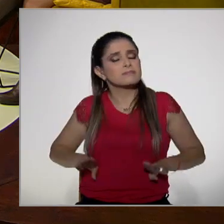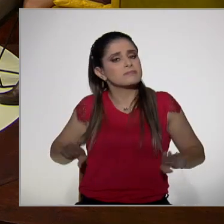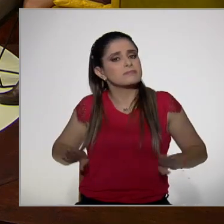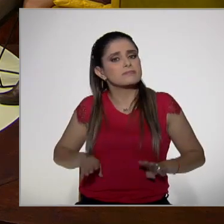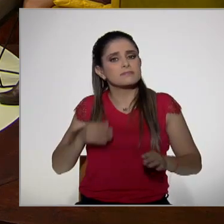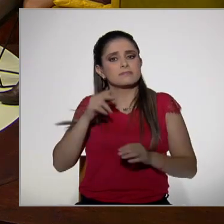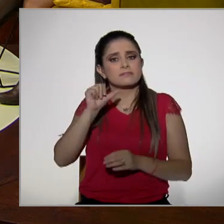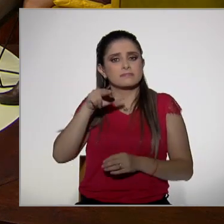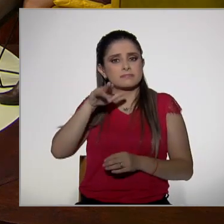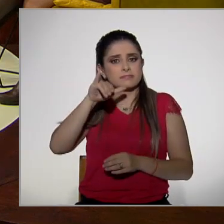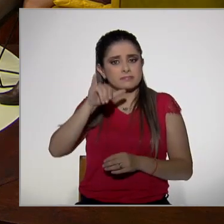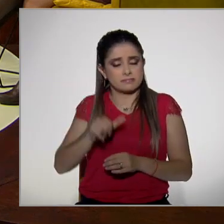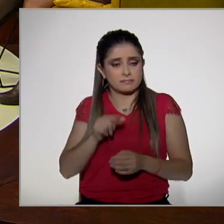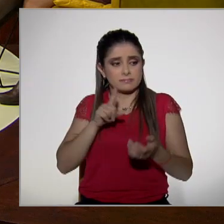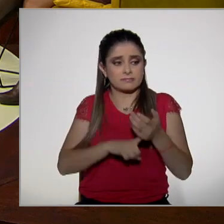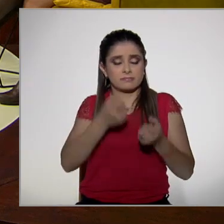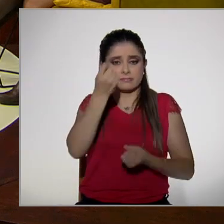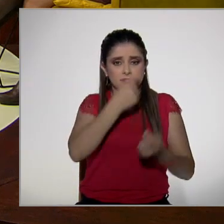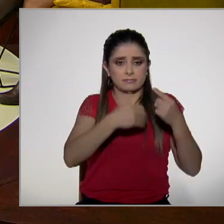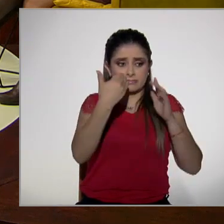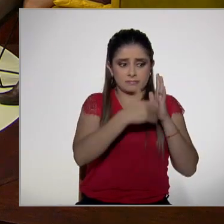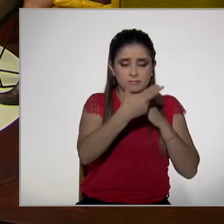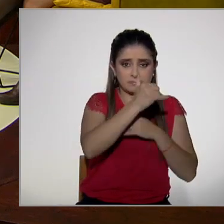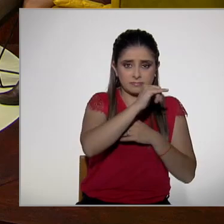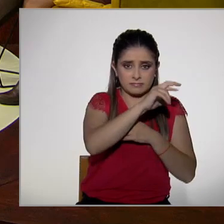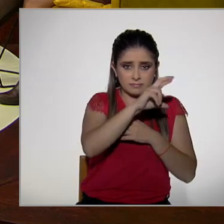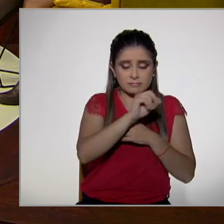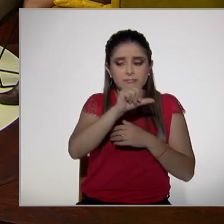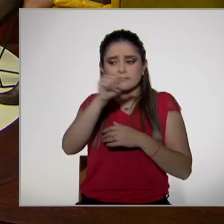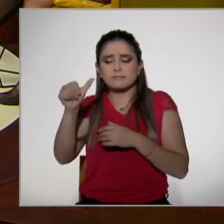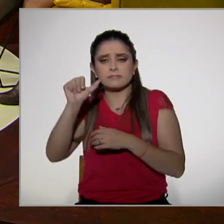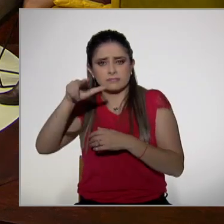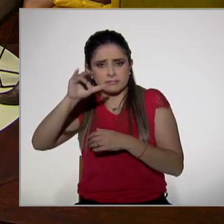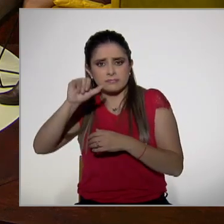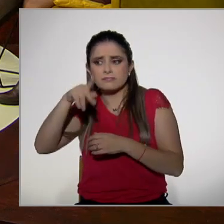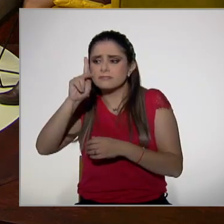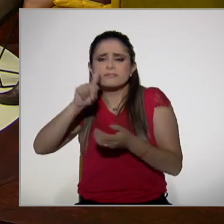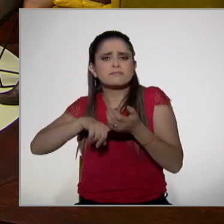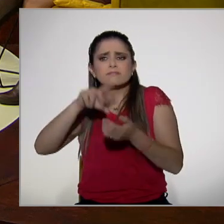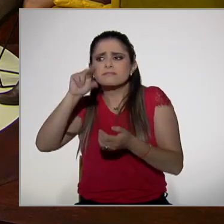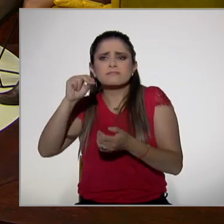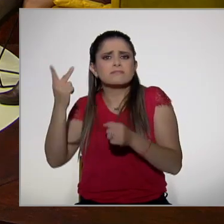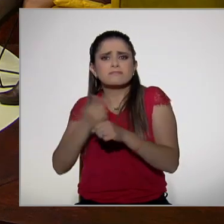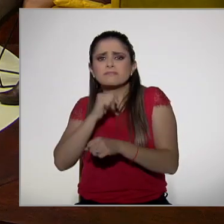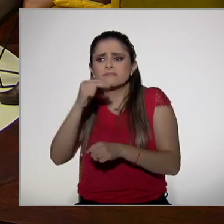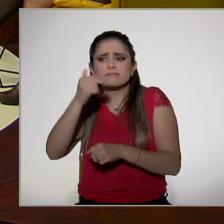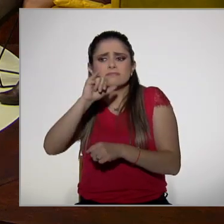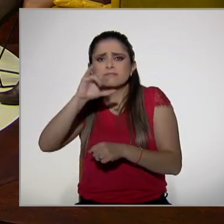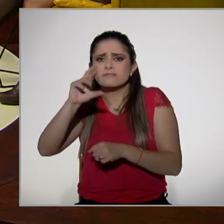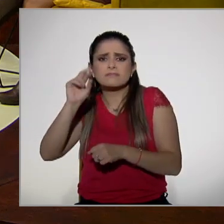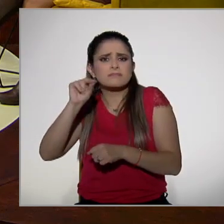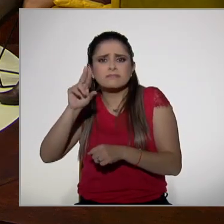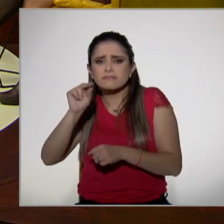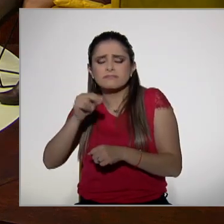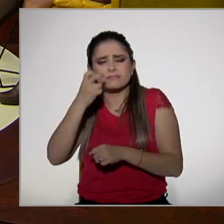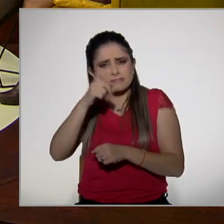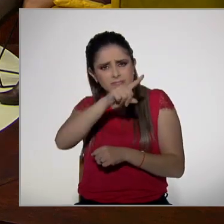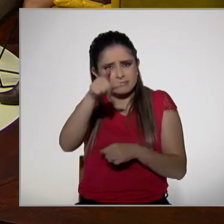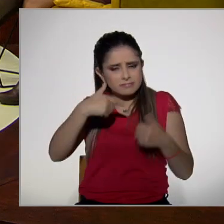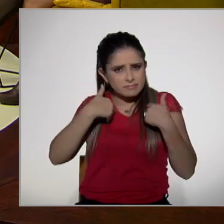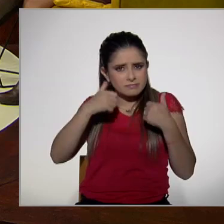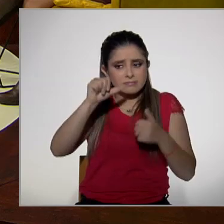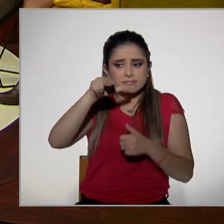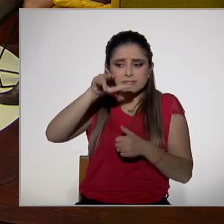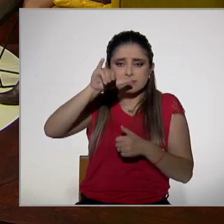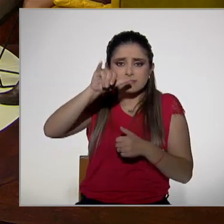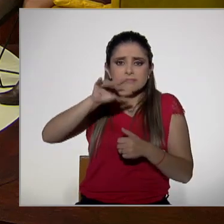todas se curan con hierro hay muchas que no tienen nada que ver con deficiencia de hierro entonces lo que más me importa de este programa es que les quede claro que